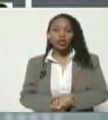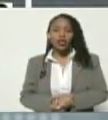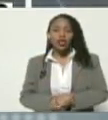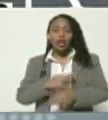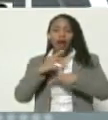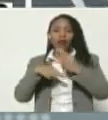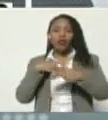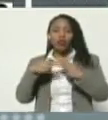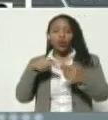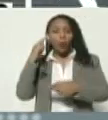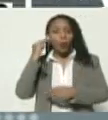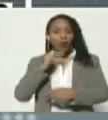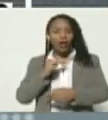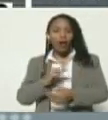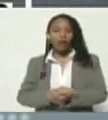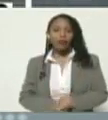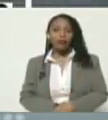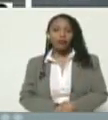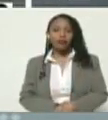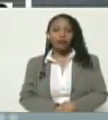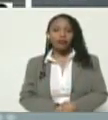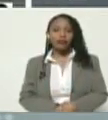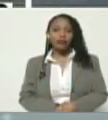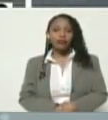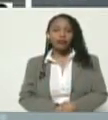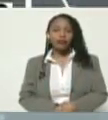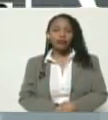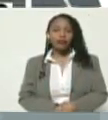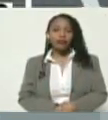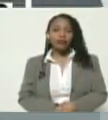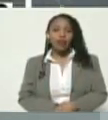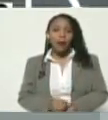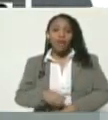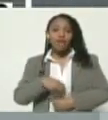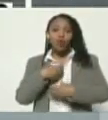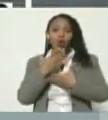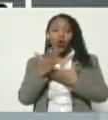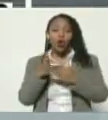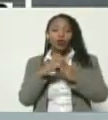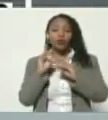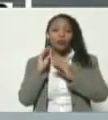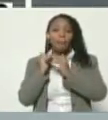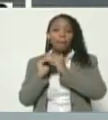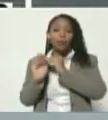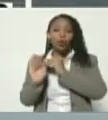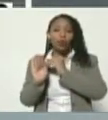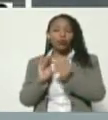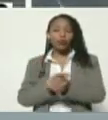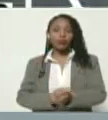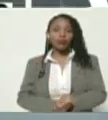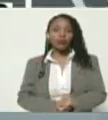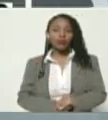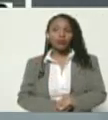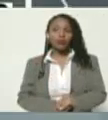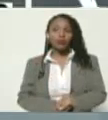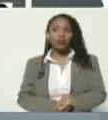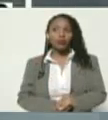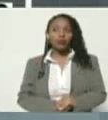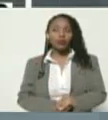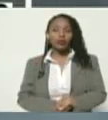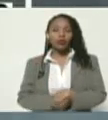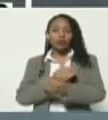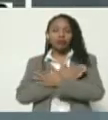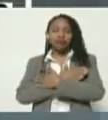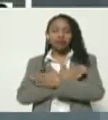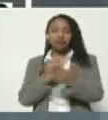Revolución Bolivariana me han expresado a través de mensajes que son